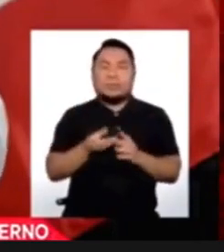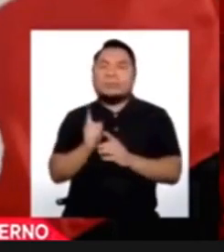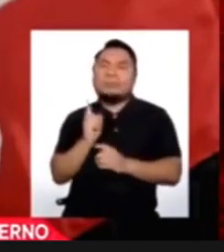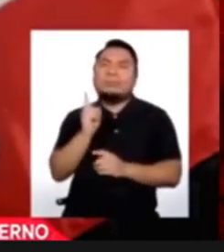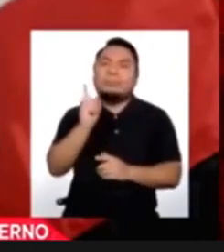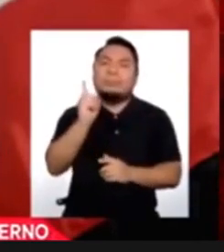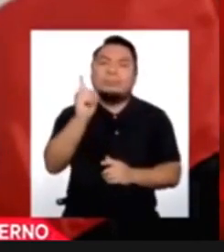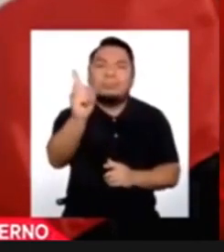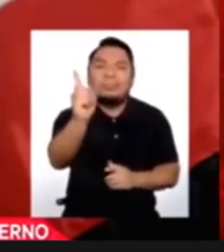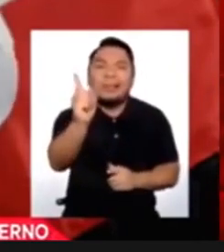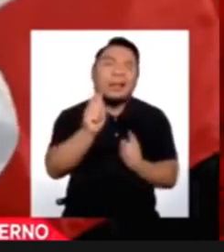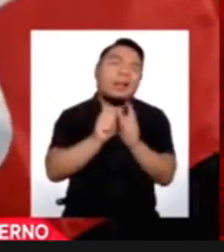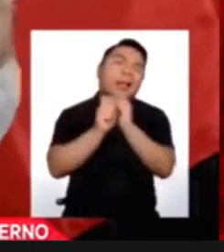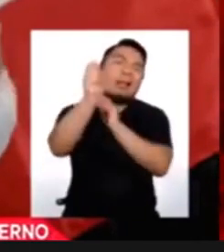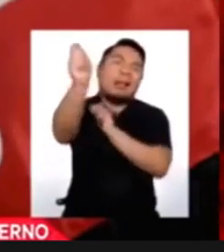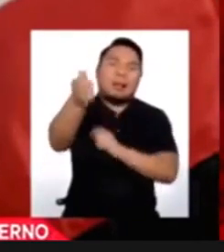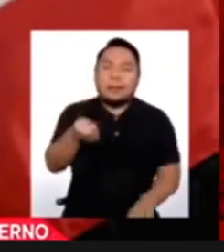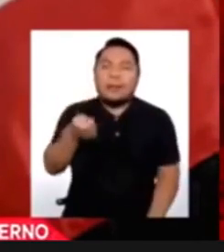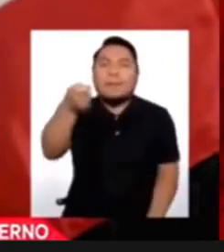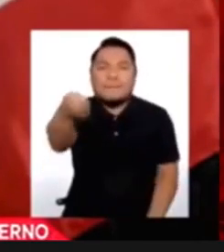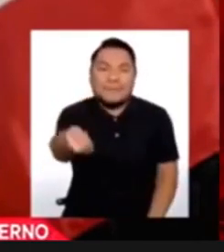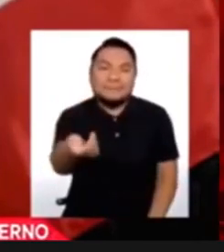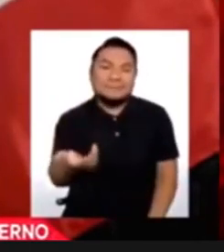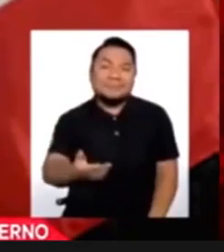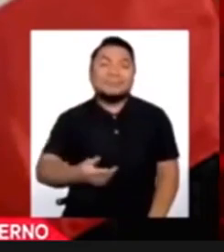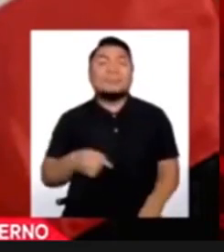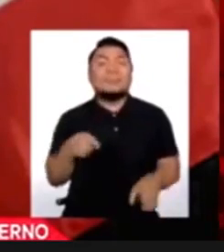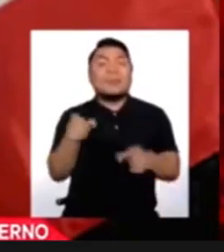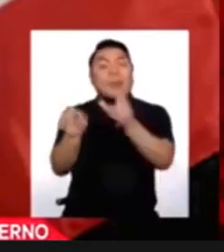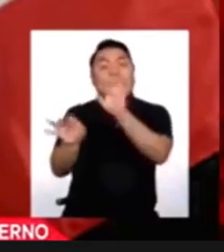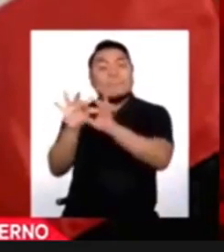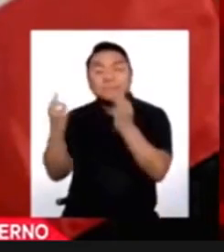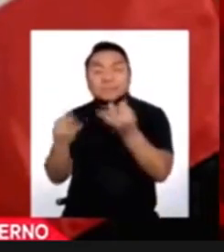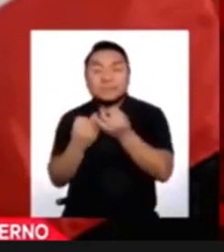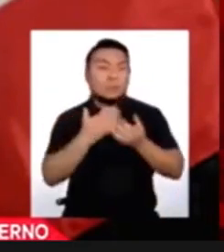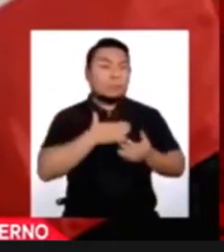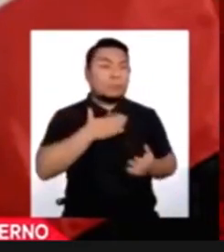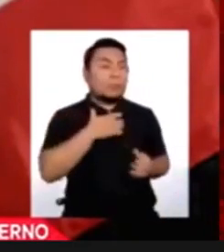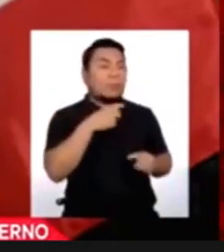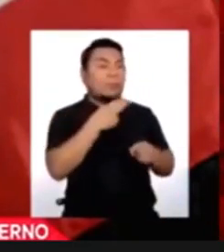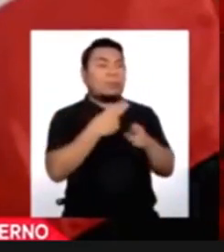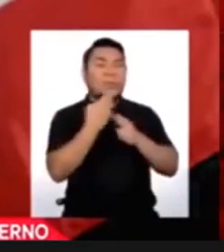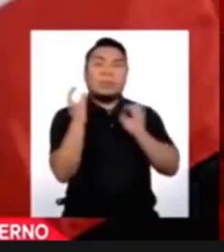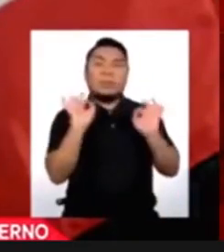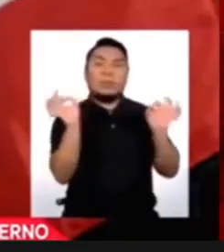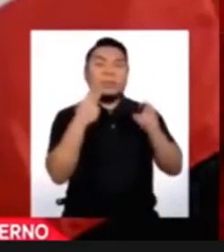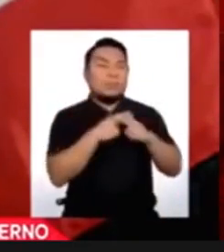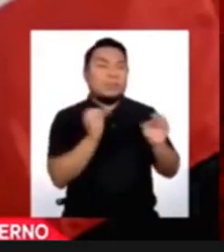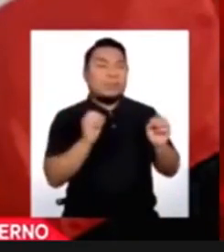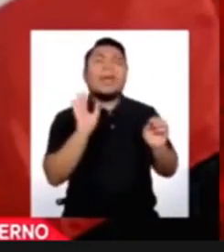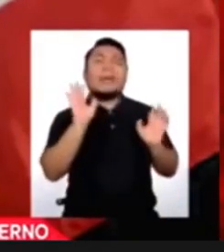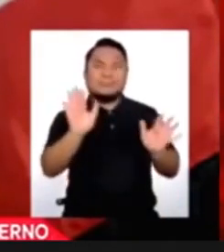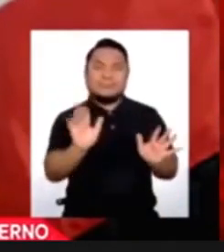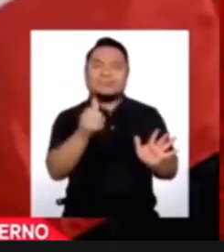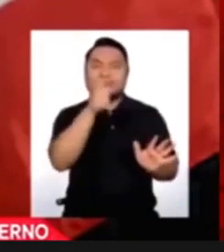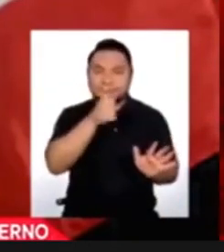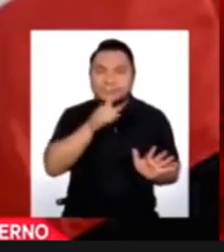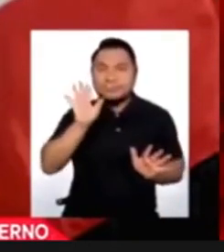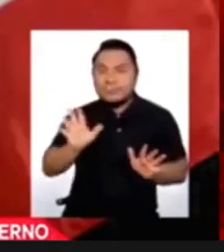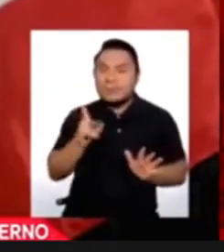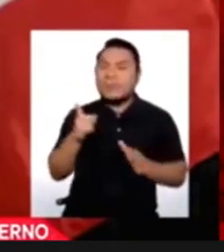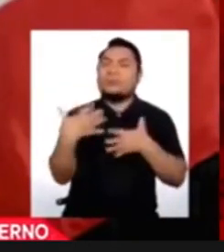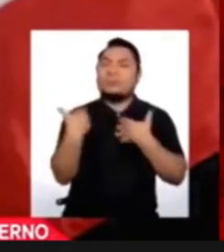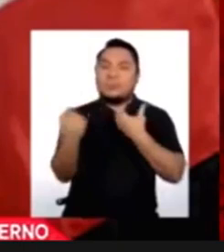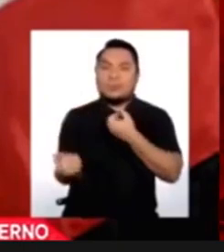una cantidad importante de hogares que no estén en el registro del padrón y tenemos que incorporarlo para también considerarlo y hacer